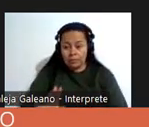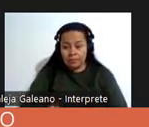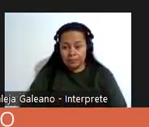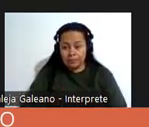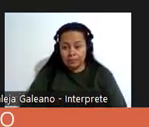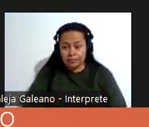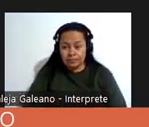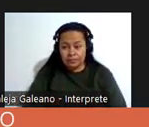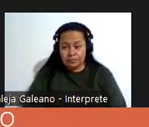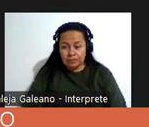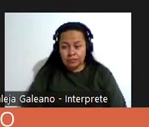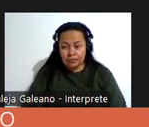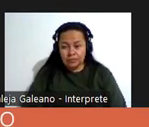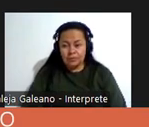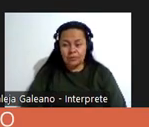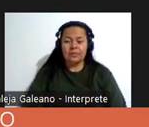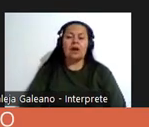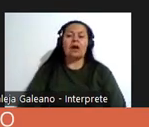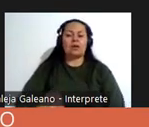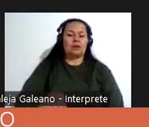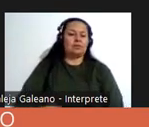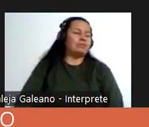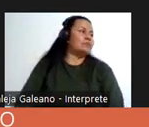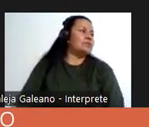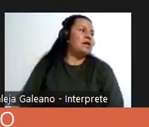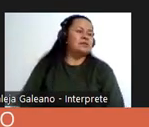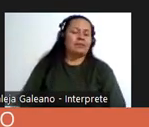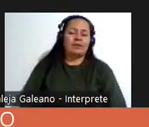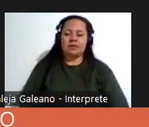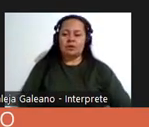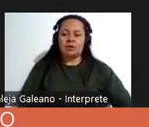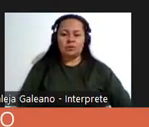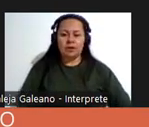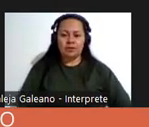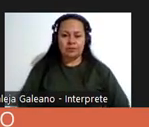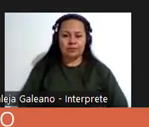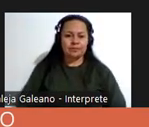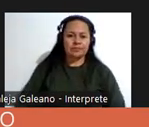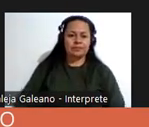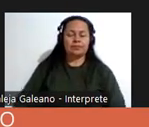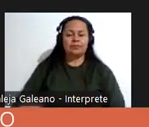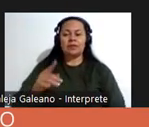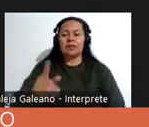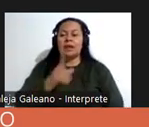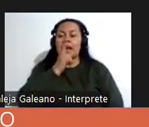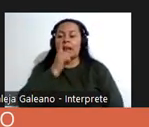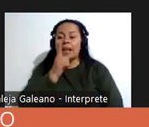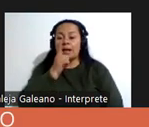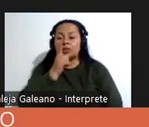Listo. Bueno, ya trajeron su hoja y su lápiz,